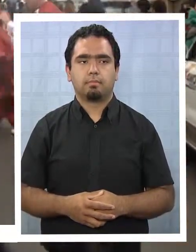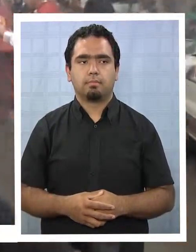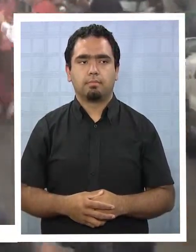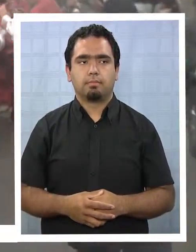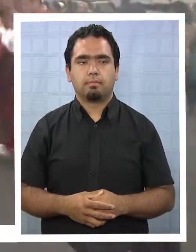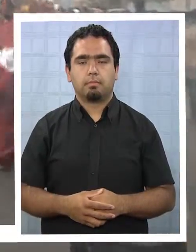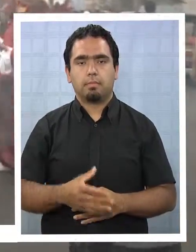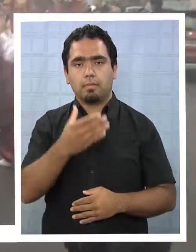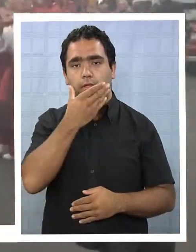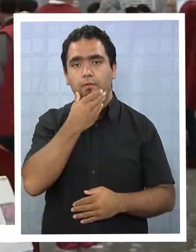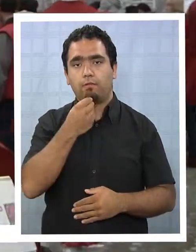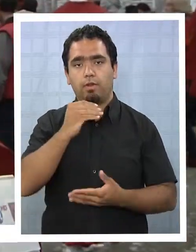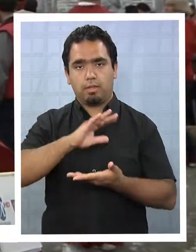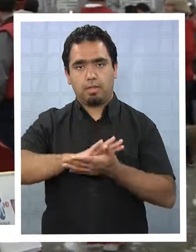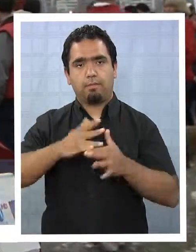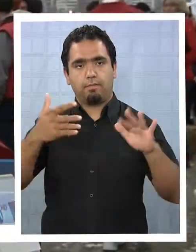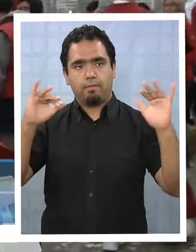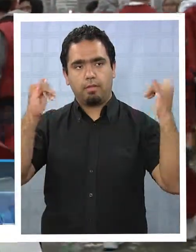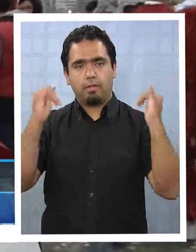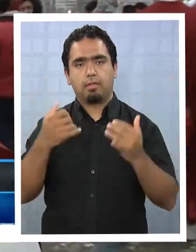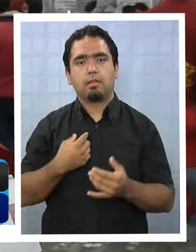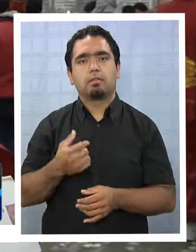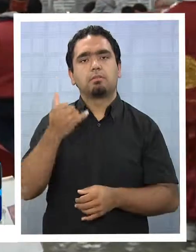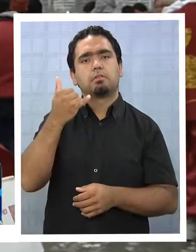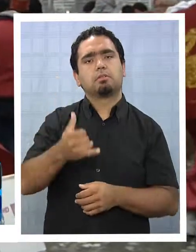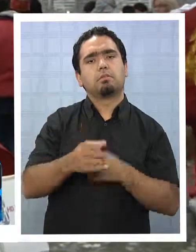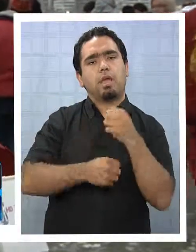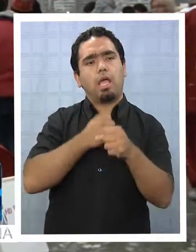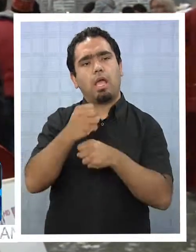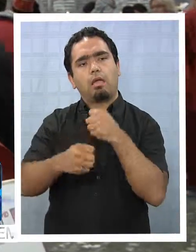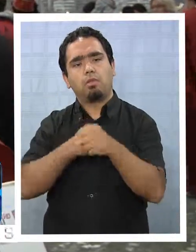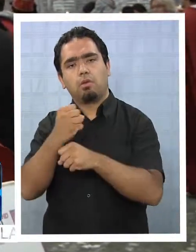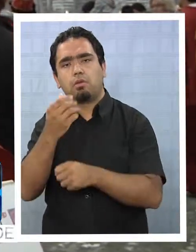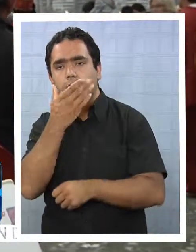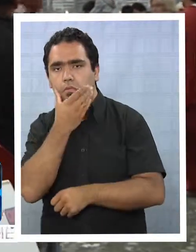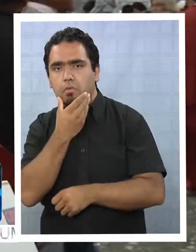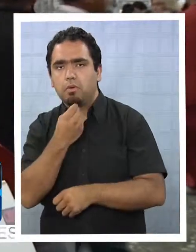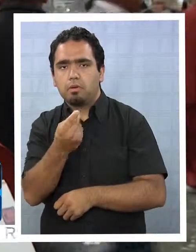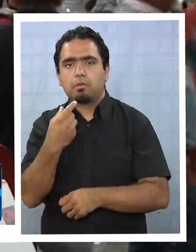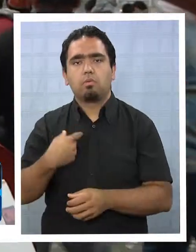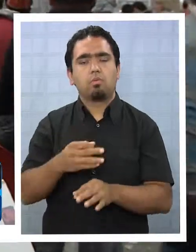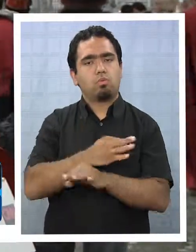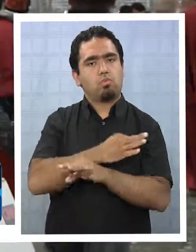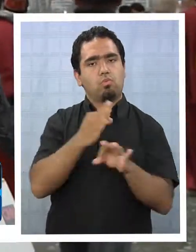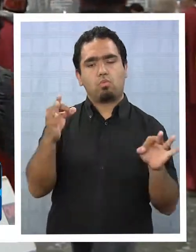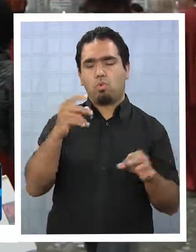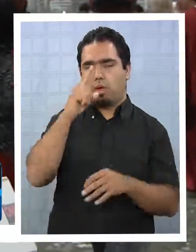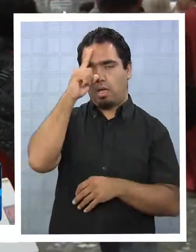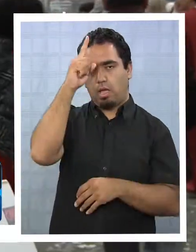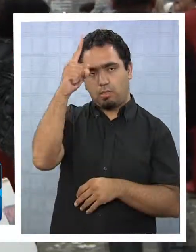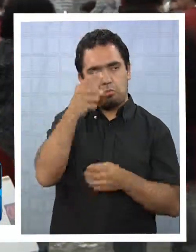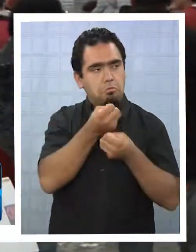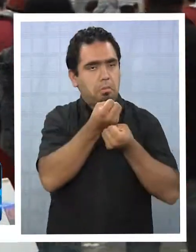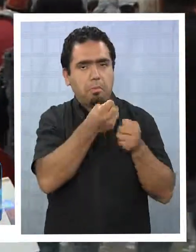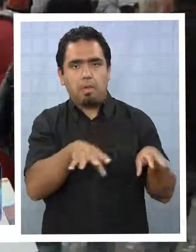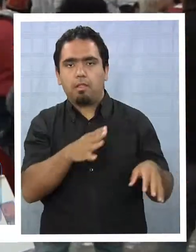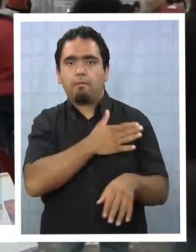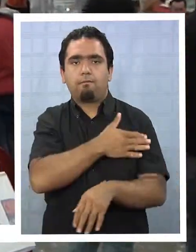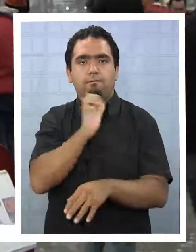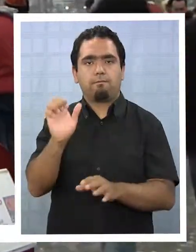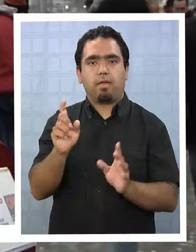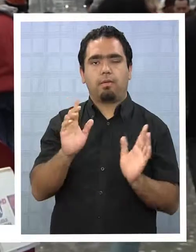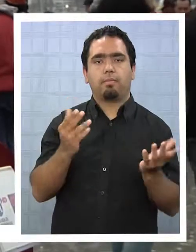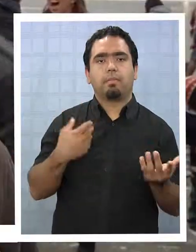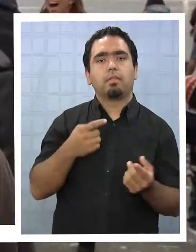Muy bonita la fiesta, que en realidad todos los años la fiesta siempre ha sido linda, nunca se ha perdido la tradición y la fe